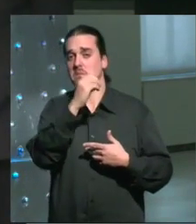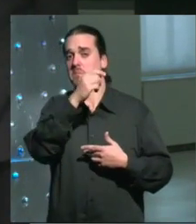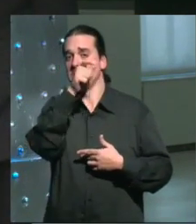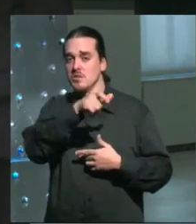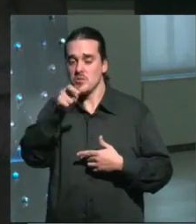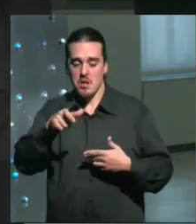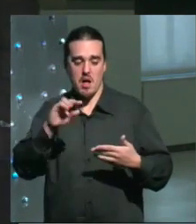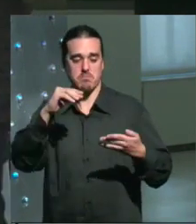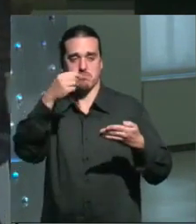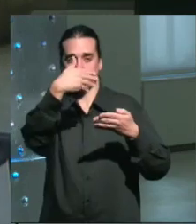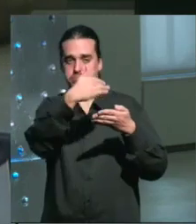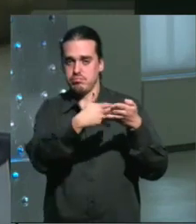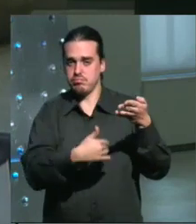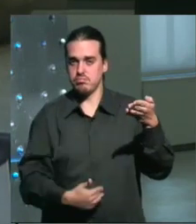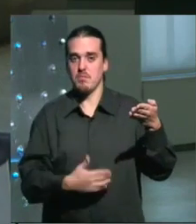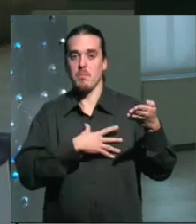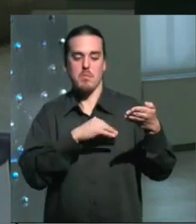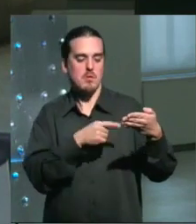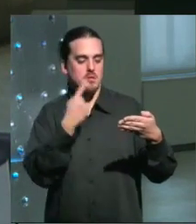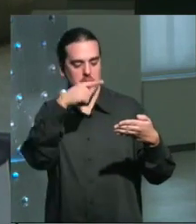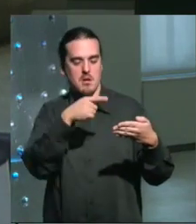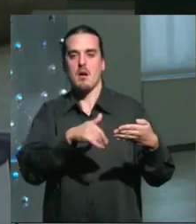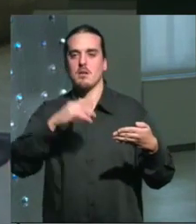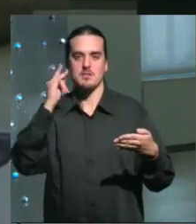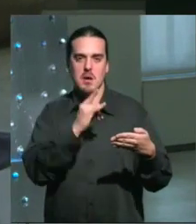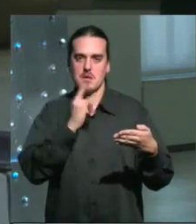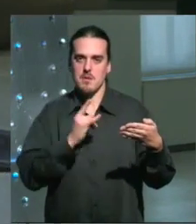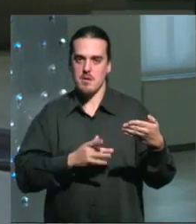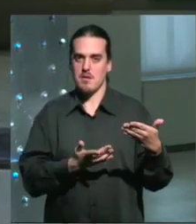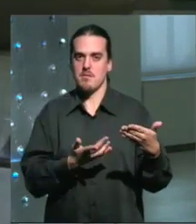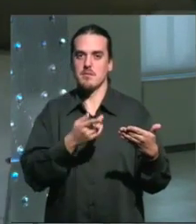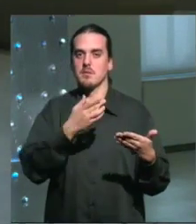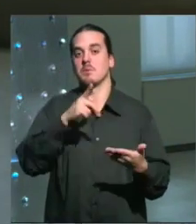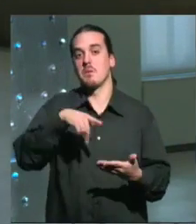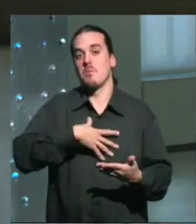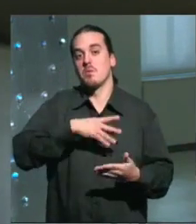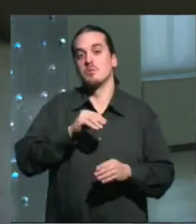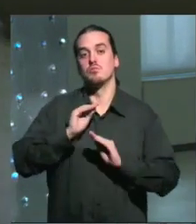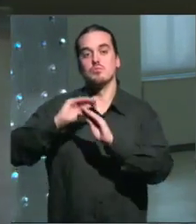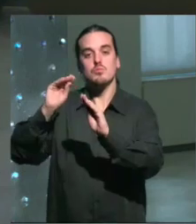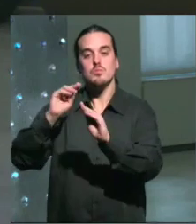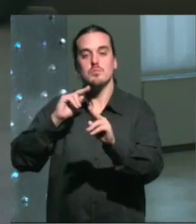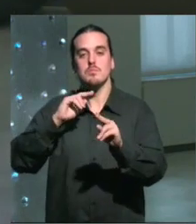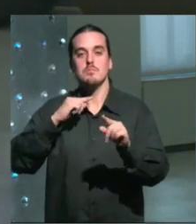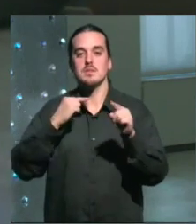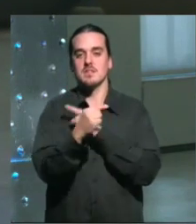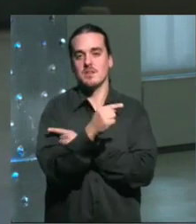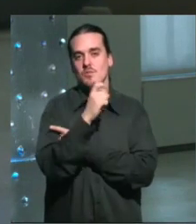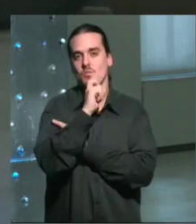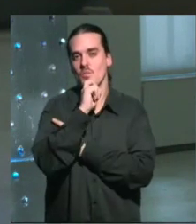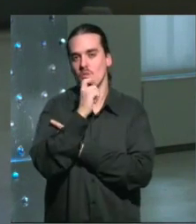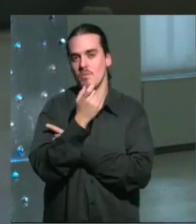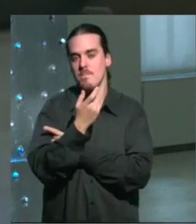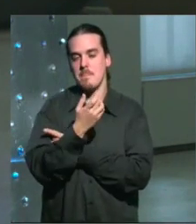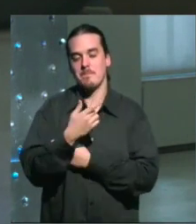llamar. Pero también nos permitía segmentar el mensaje, era tan importante el mensaje como el interlocutor. No es lo mismo que te